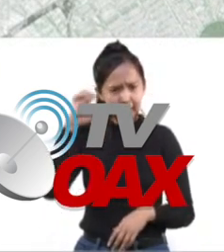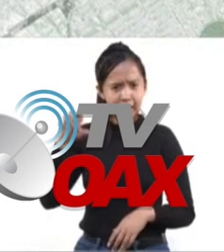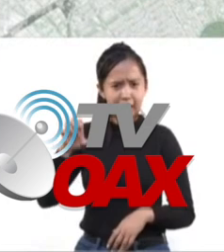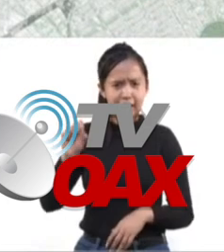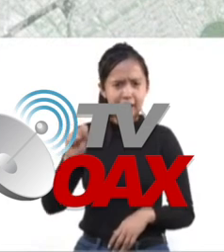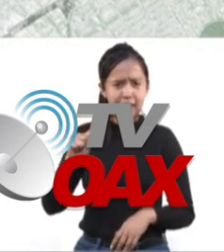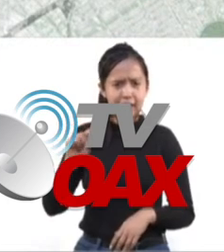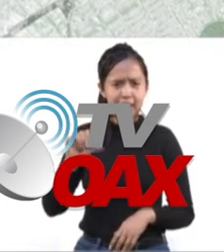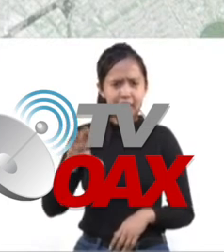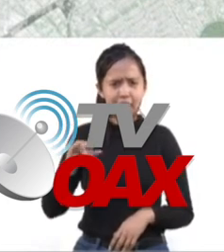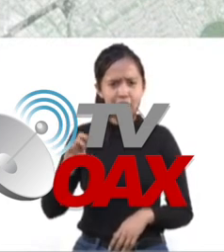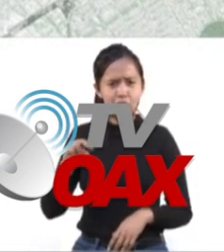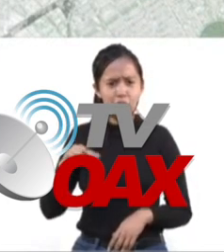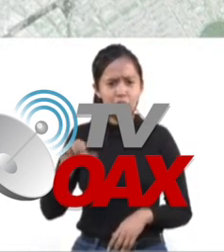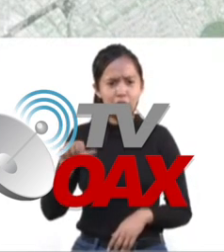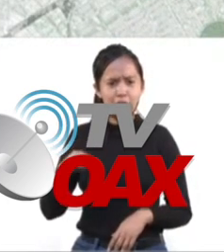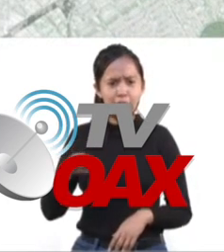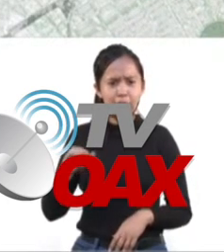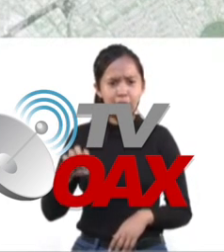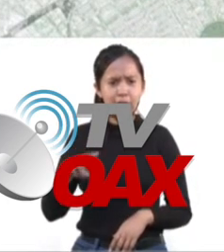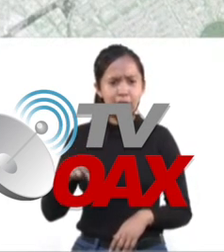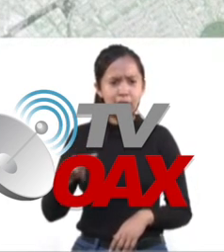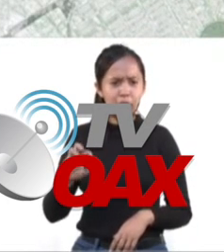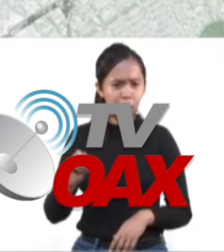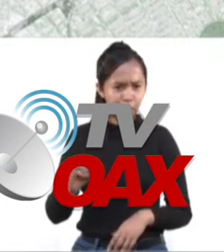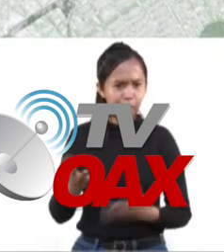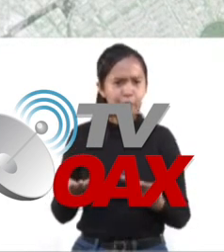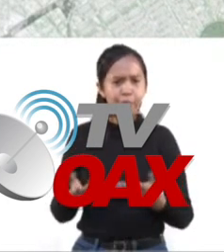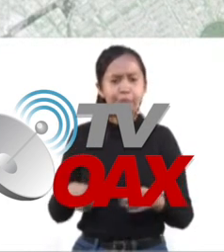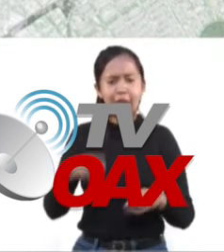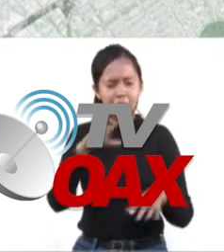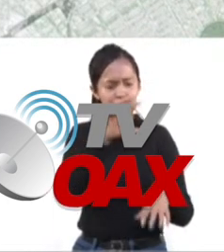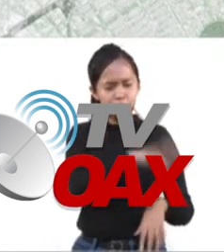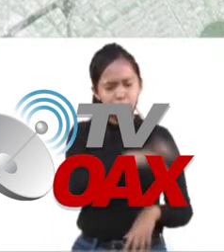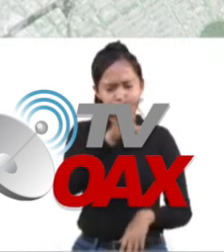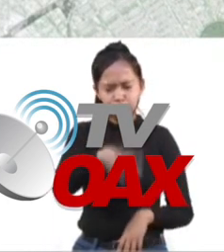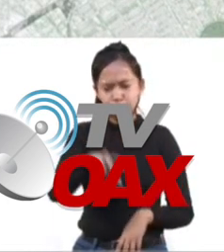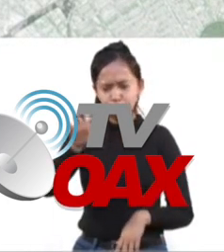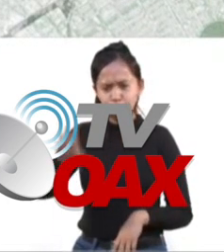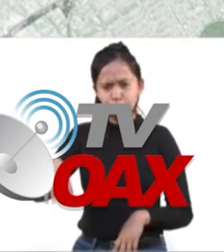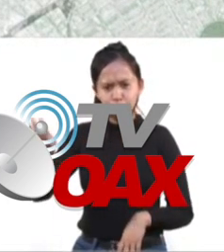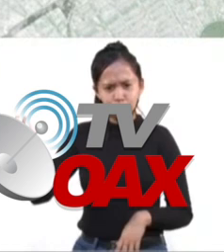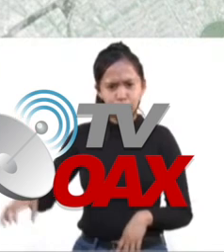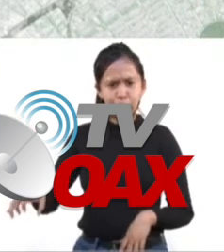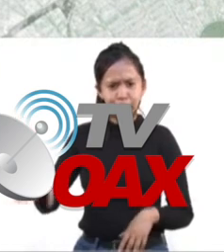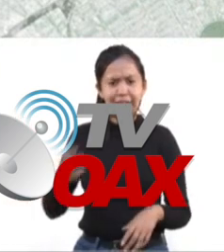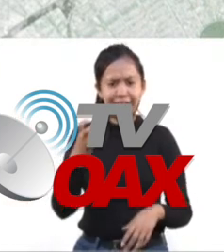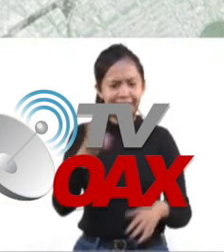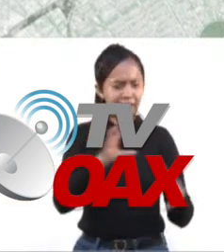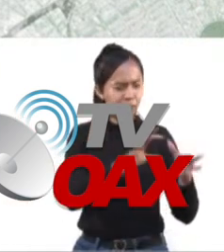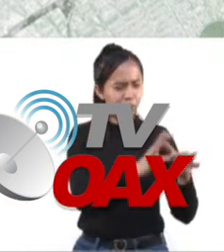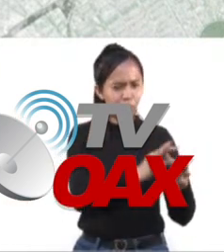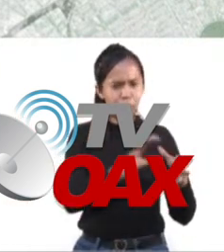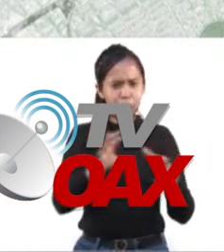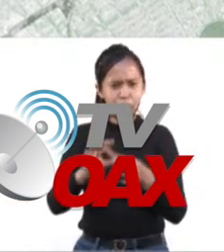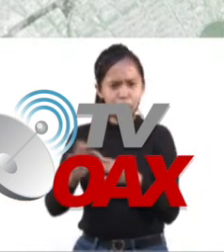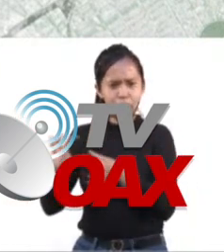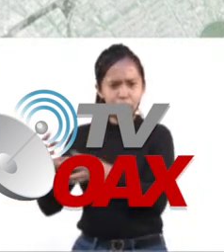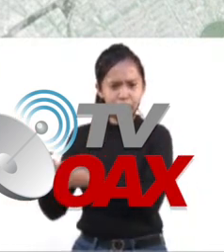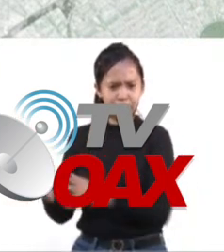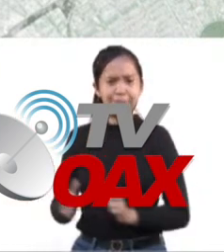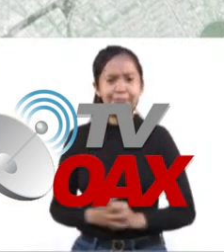la cuarta sección. Como ven, hemos pasado de la primera a la tercera. Este es el punto importante, pasar de la tercera a la